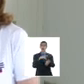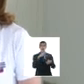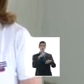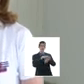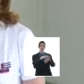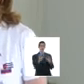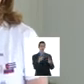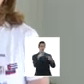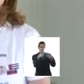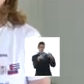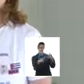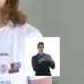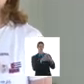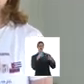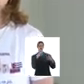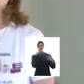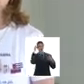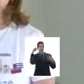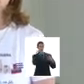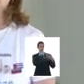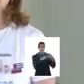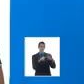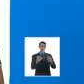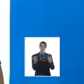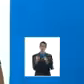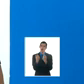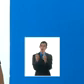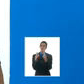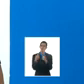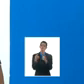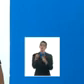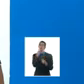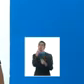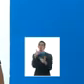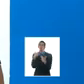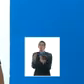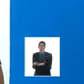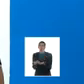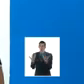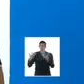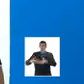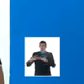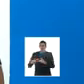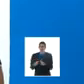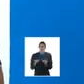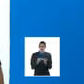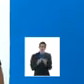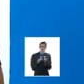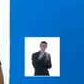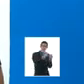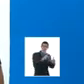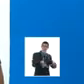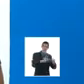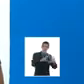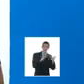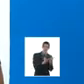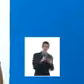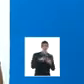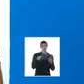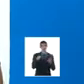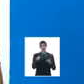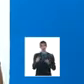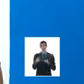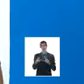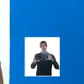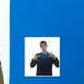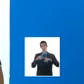negocio puedan entrar al país de manera oportuna. La menofilina en ámpula, un medicamento muy sensible en